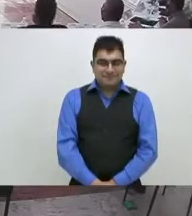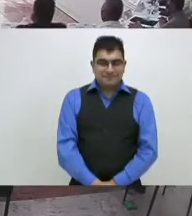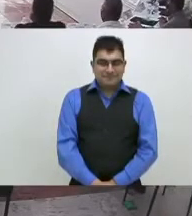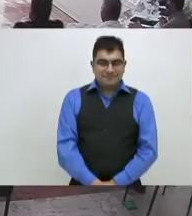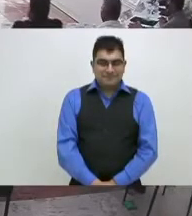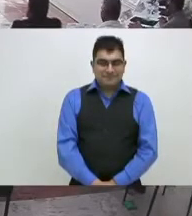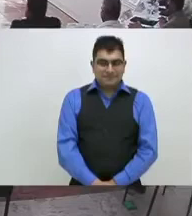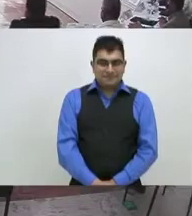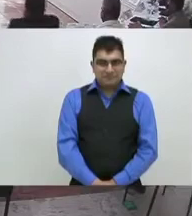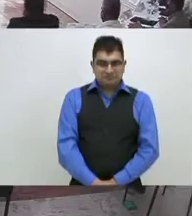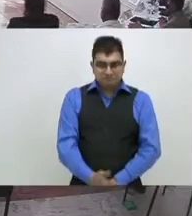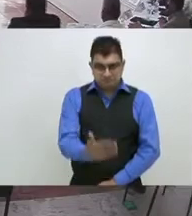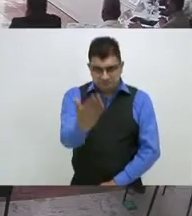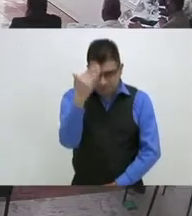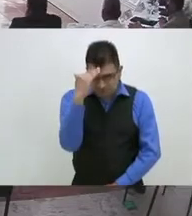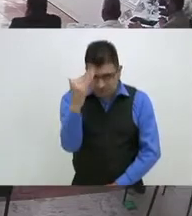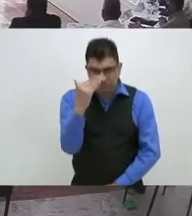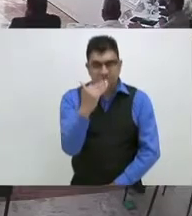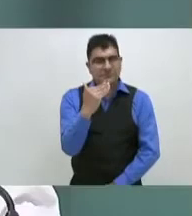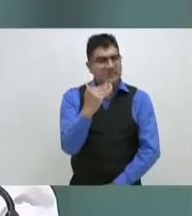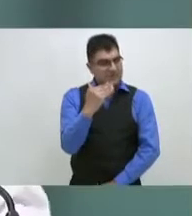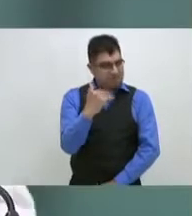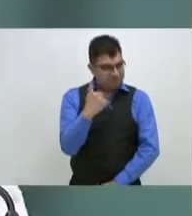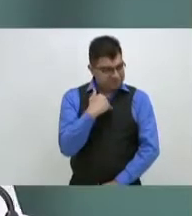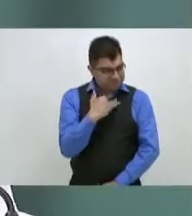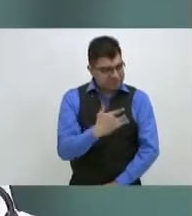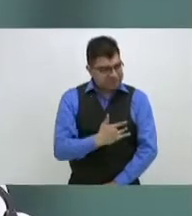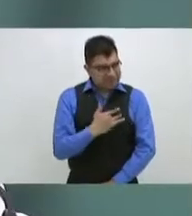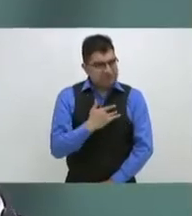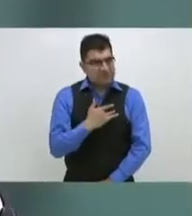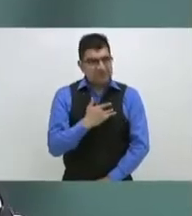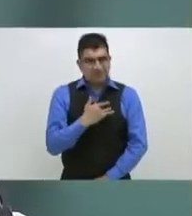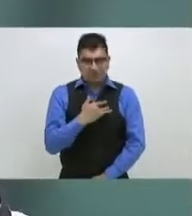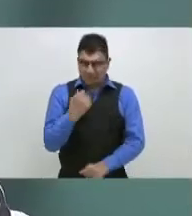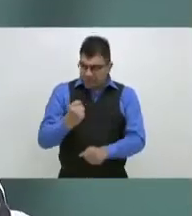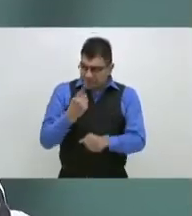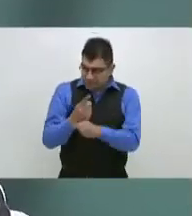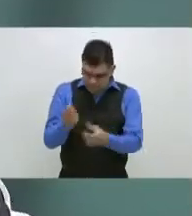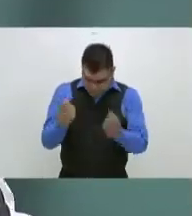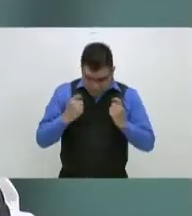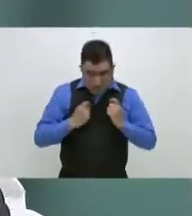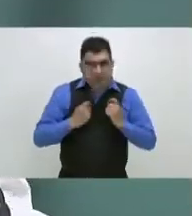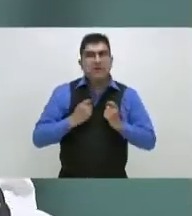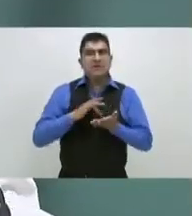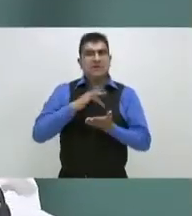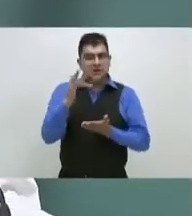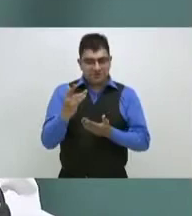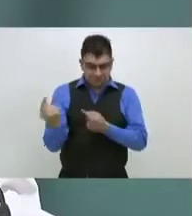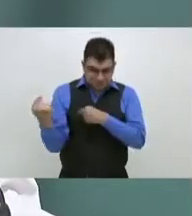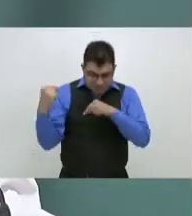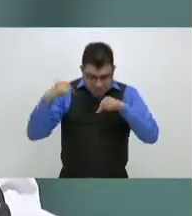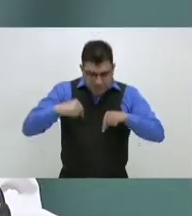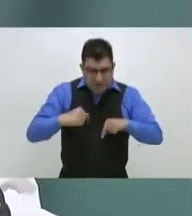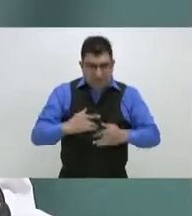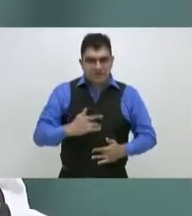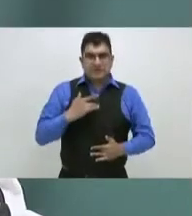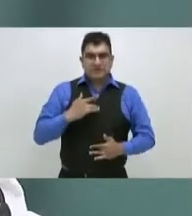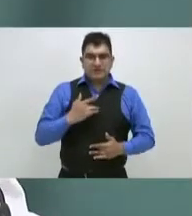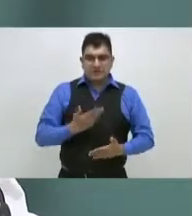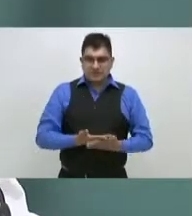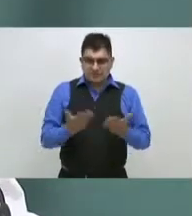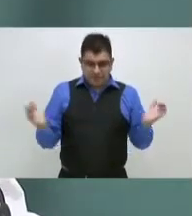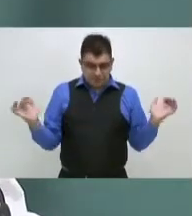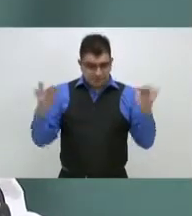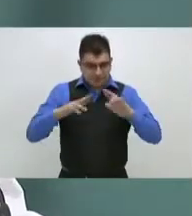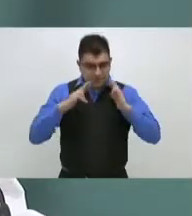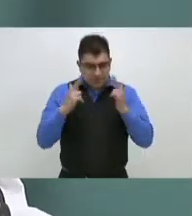Muchas gracias por esta oportunidad. Gracias, señor presidente, por venir a esta